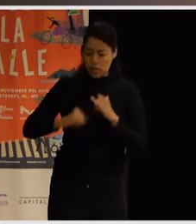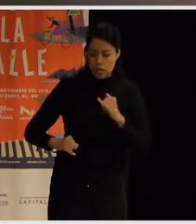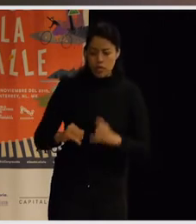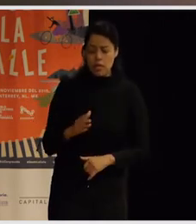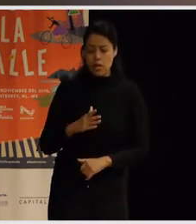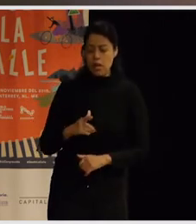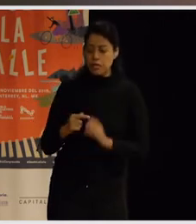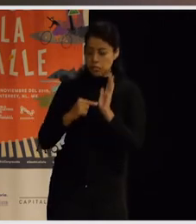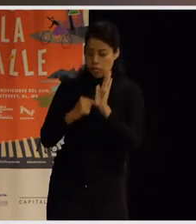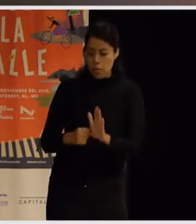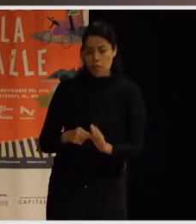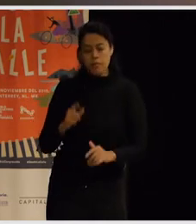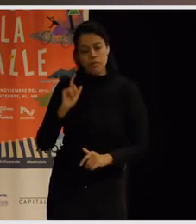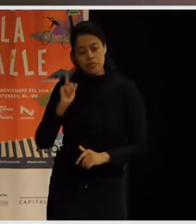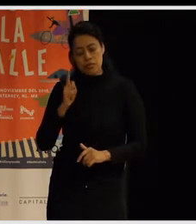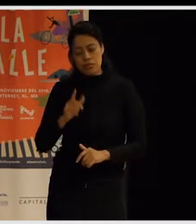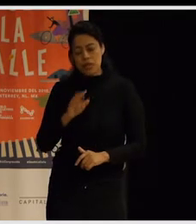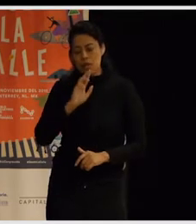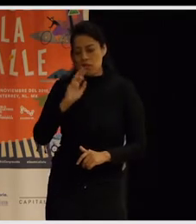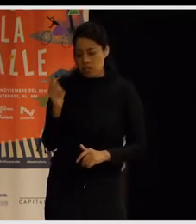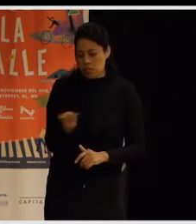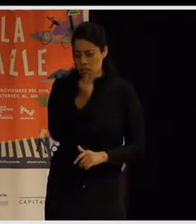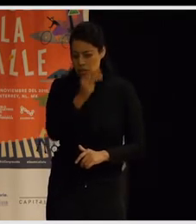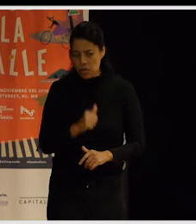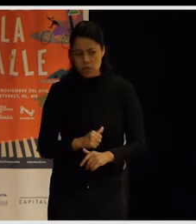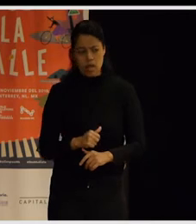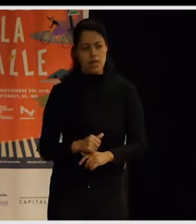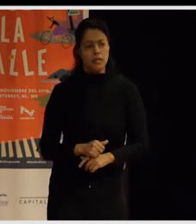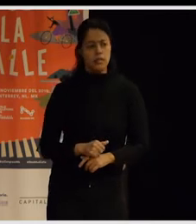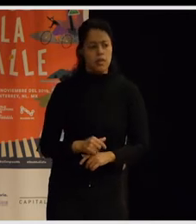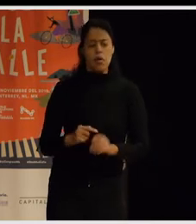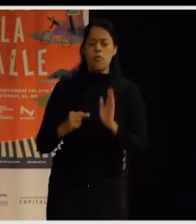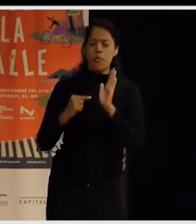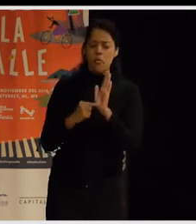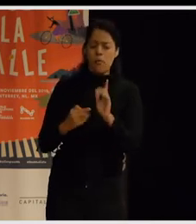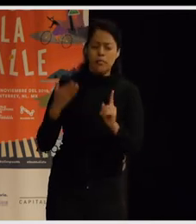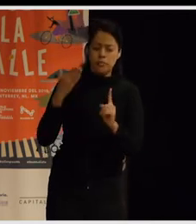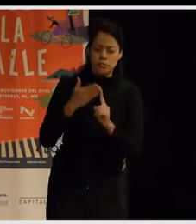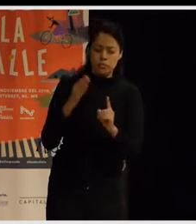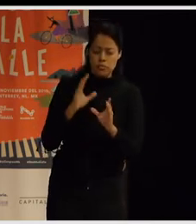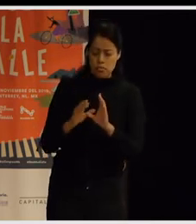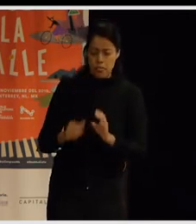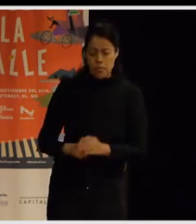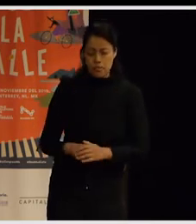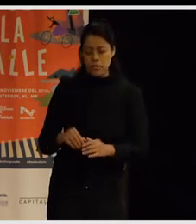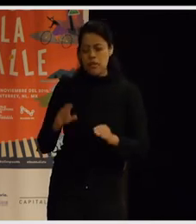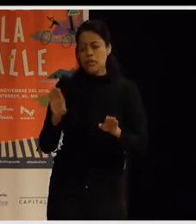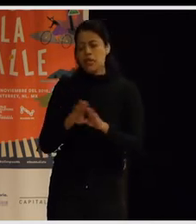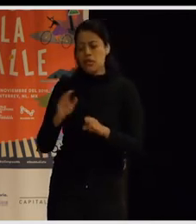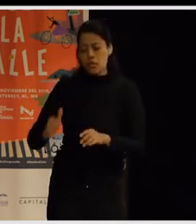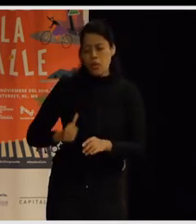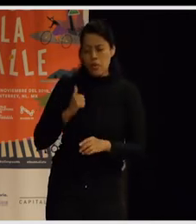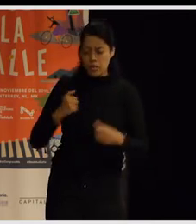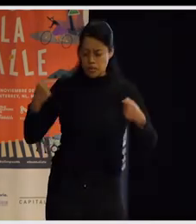gustaría haber logrado contestar esas preguntas no qué proyectos retornamos apoyamos cuál es el impacto de estos colectivos y cómo aprovechamos también